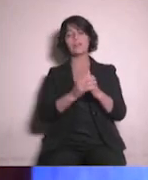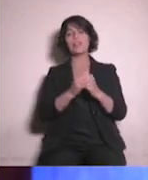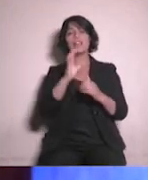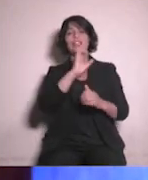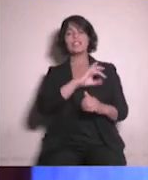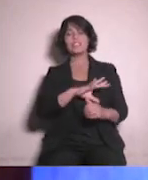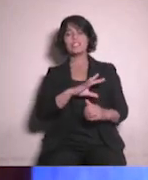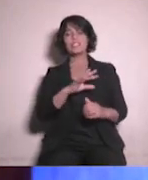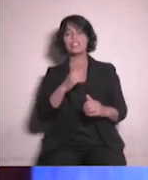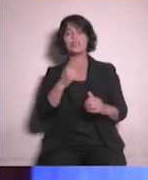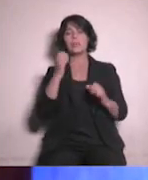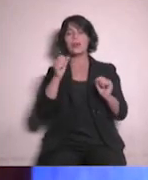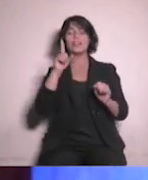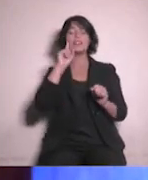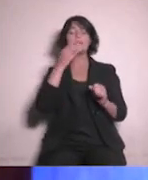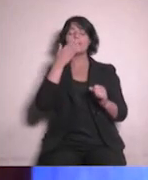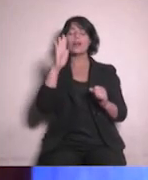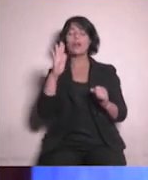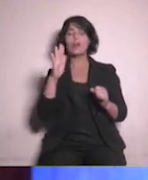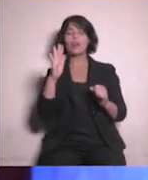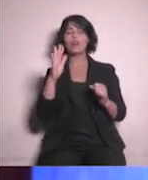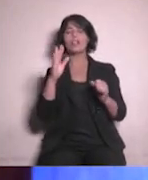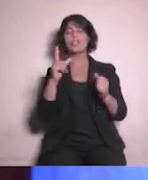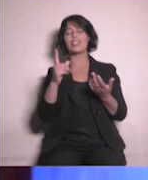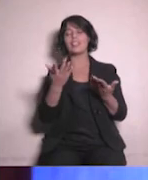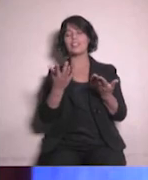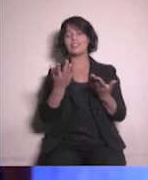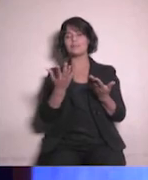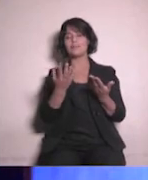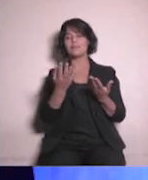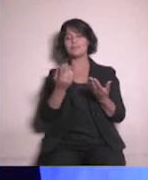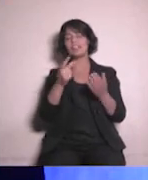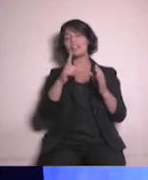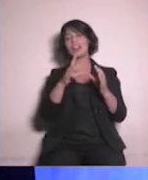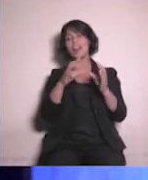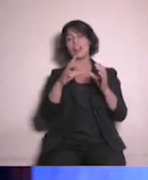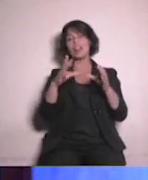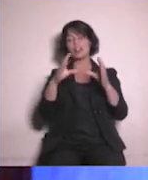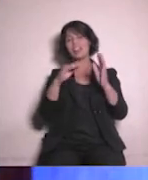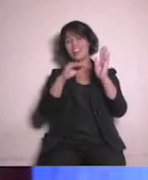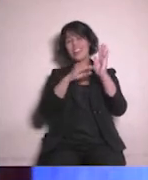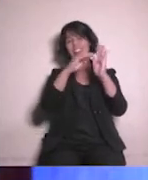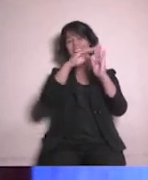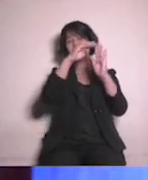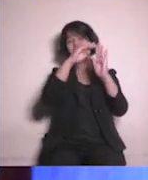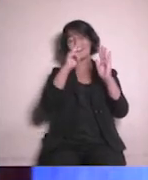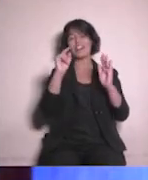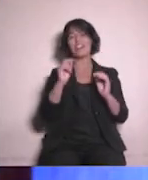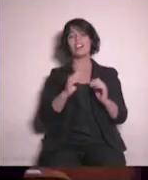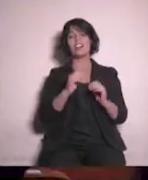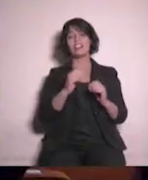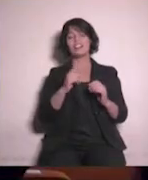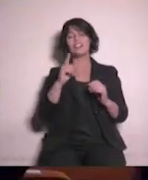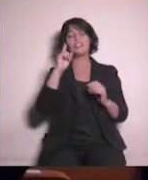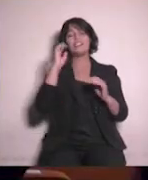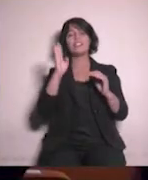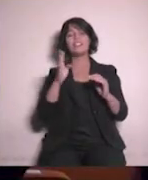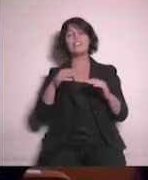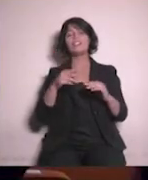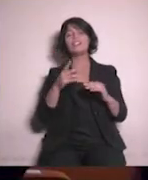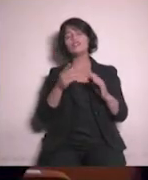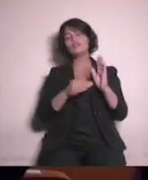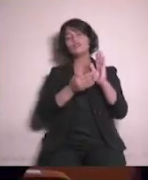ostente una mejor posición en el ranking son cuatro. Uno, subir la cotización obligatoria para aumentar la tasa de